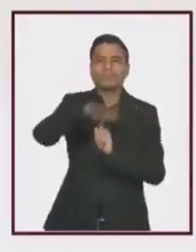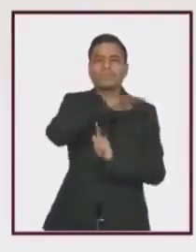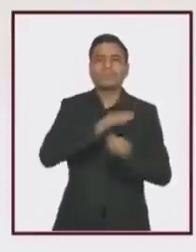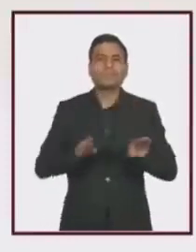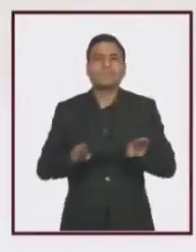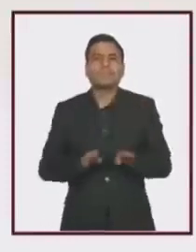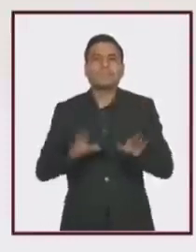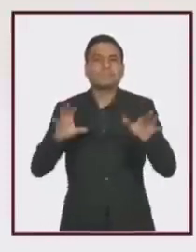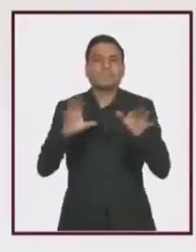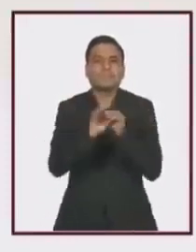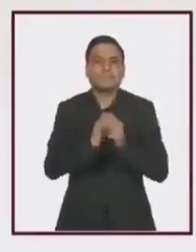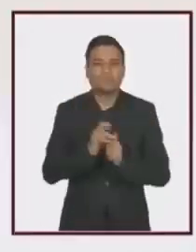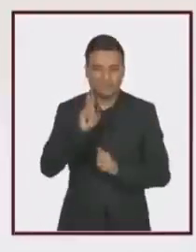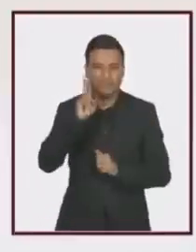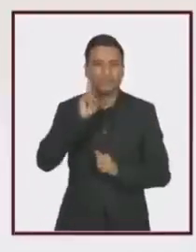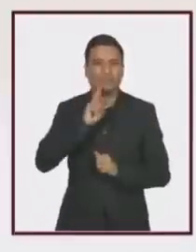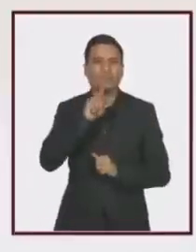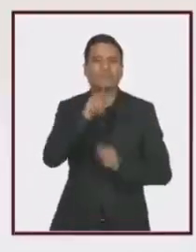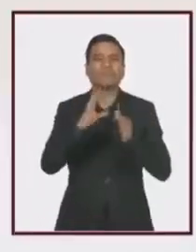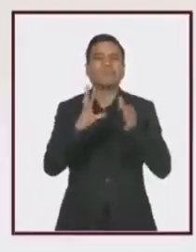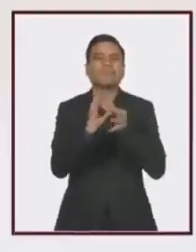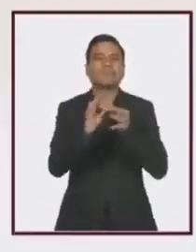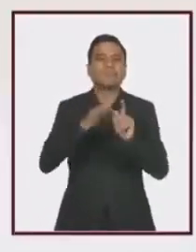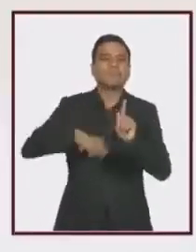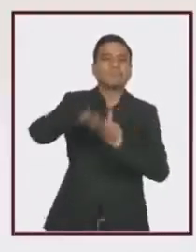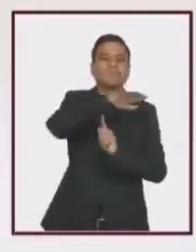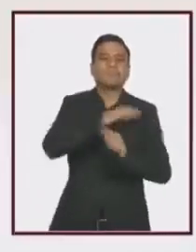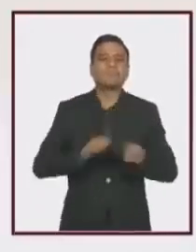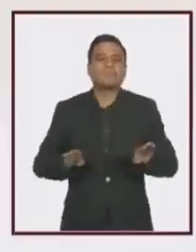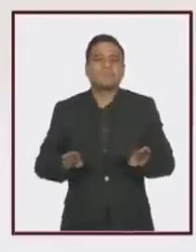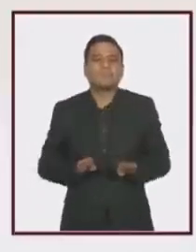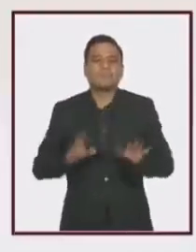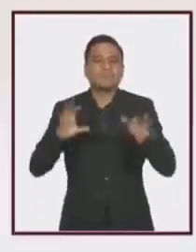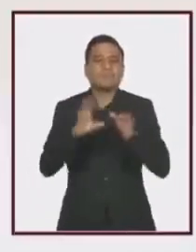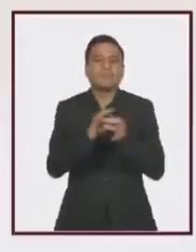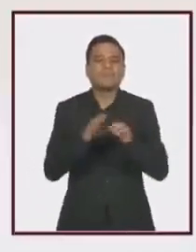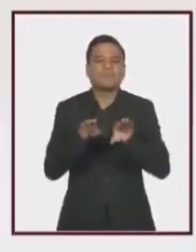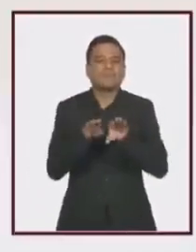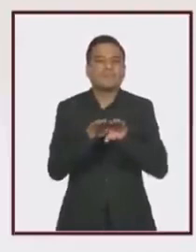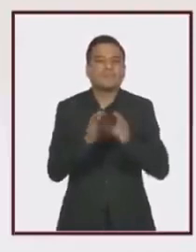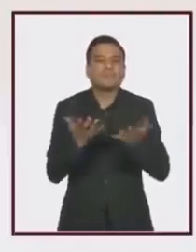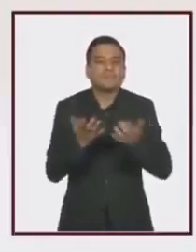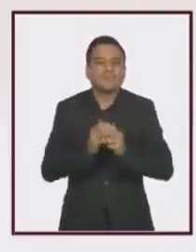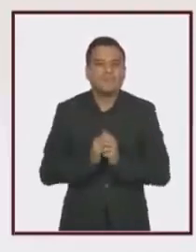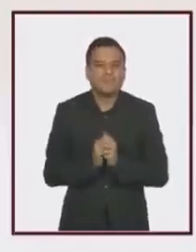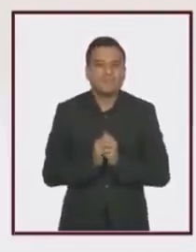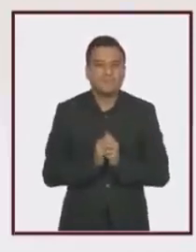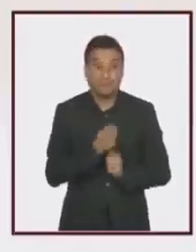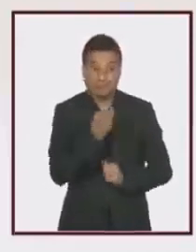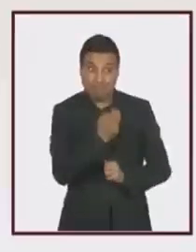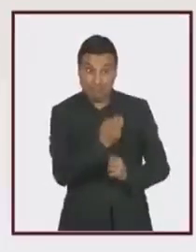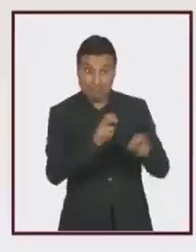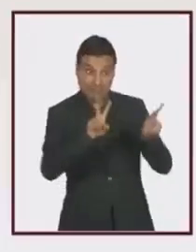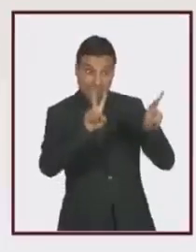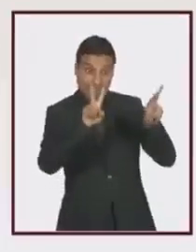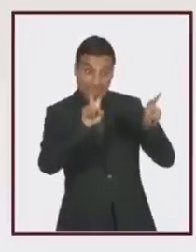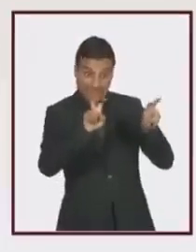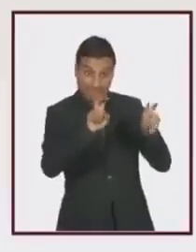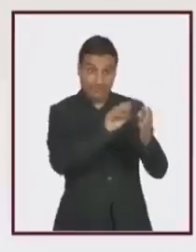ejemplo concreto de cómo realizar esta contextualización y cómo se esperaría que incluyéramos este contenido